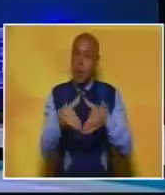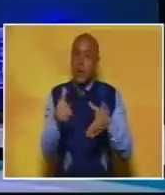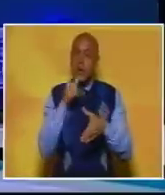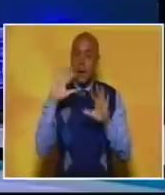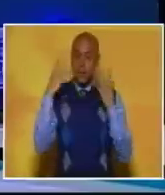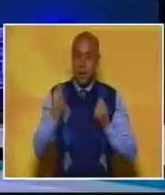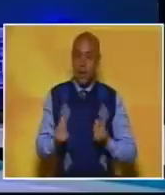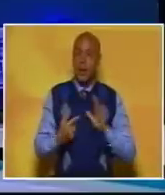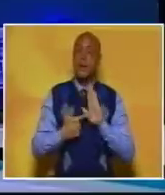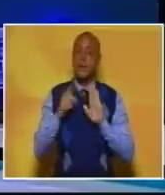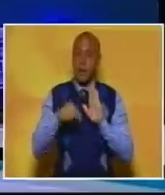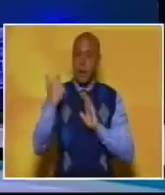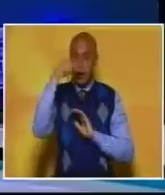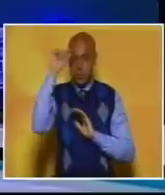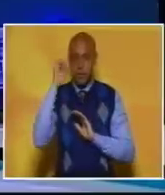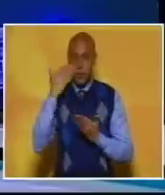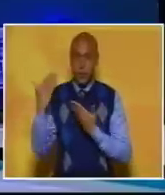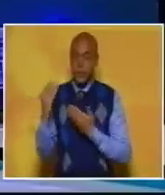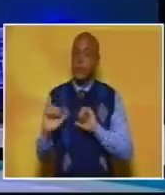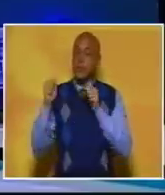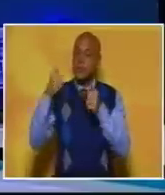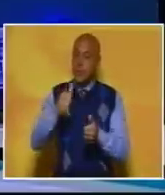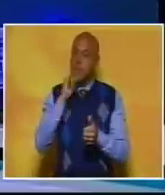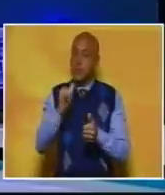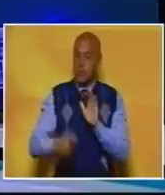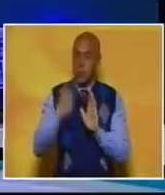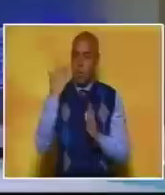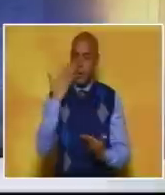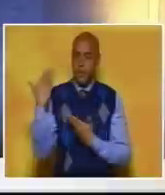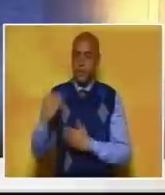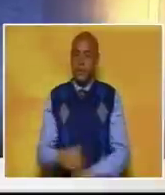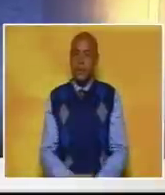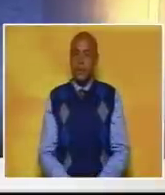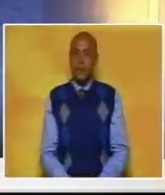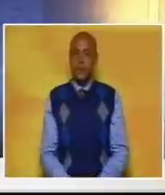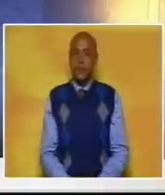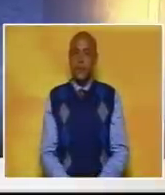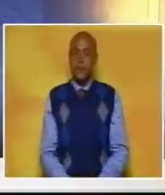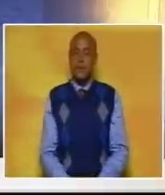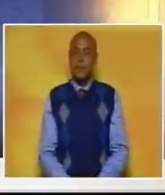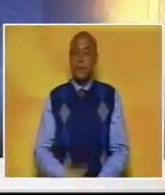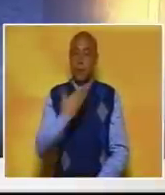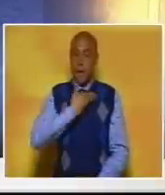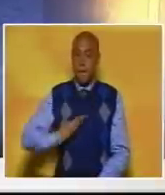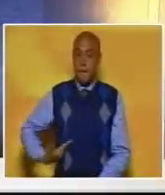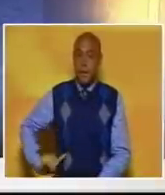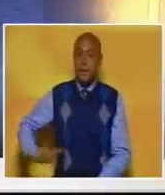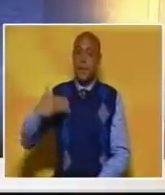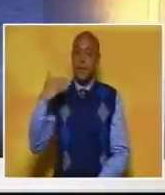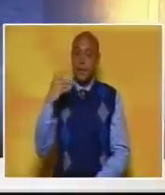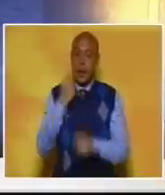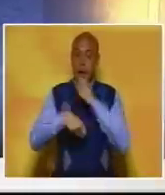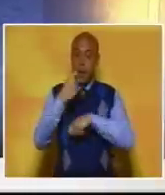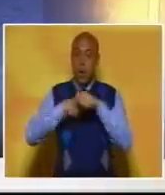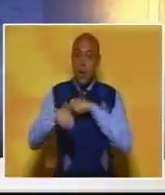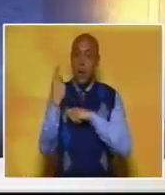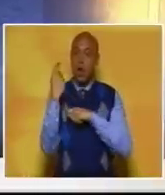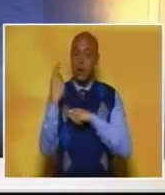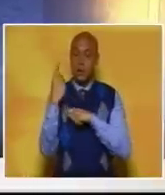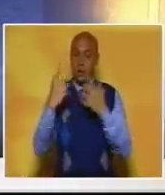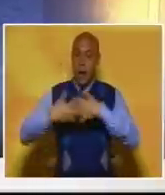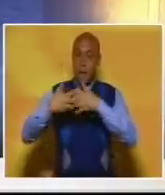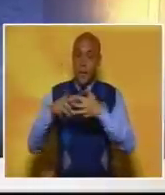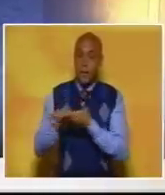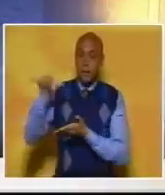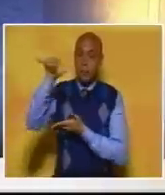Zambrano y Andrina Yepes. Vamos a comenzar a revisar las informaciones y lo hacemos de inmediato. El presidente ejecutivo de la Asociación de Líneas Aéreas de